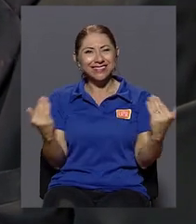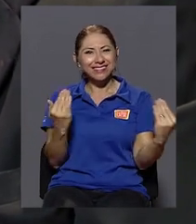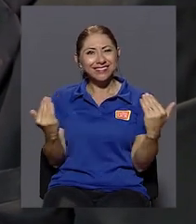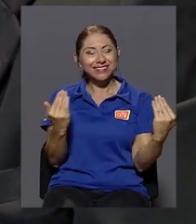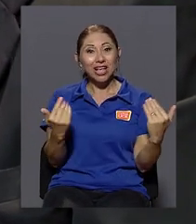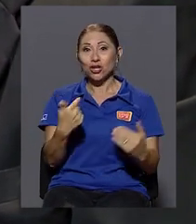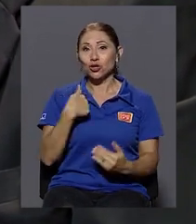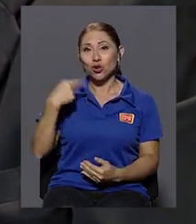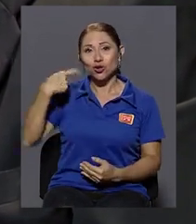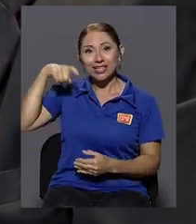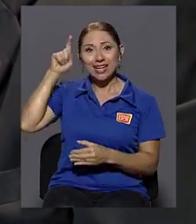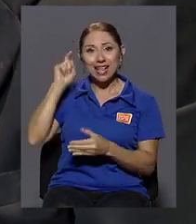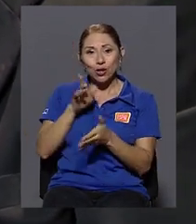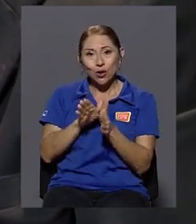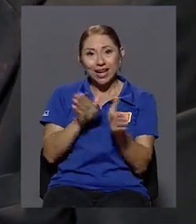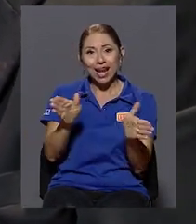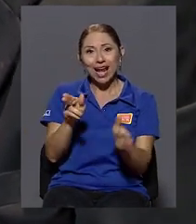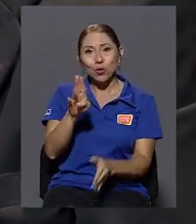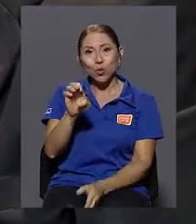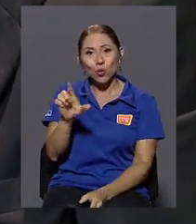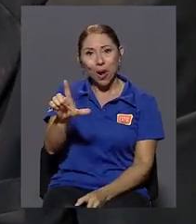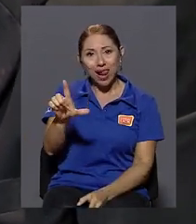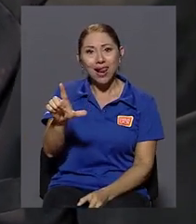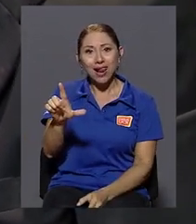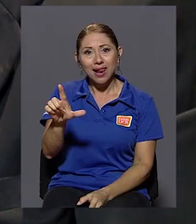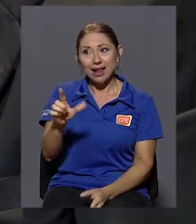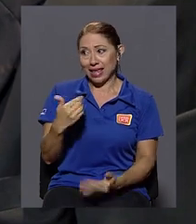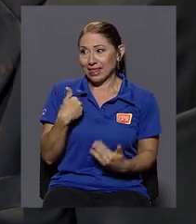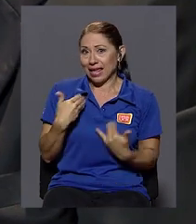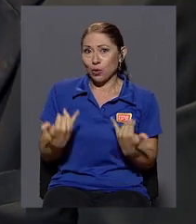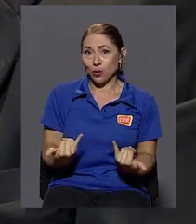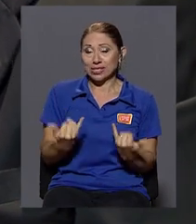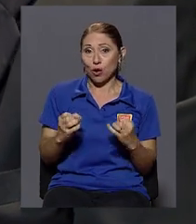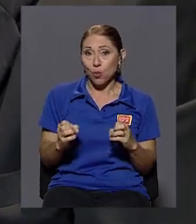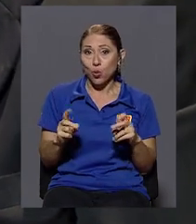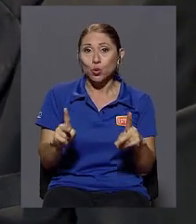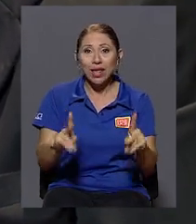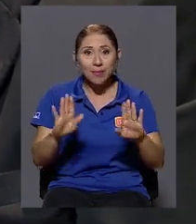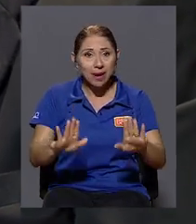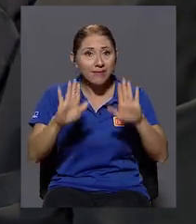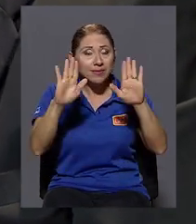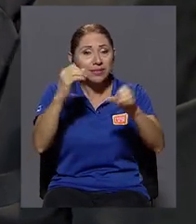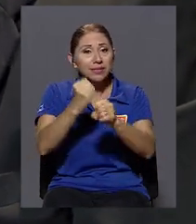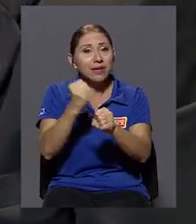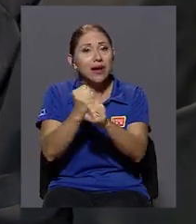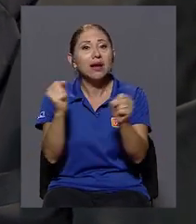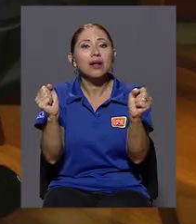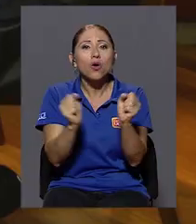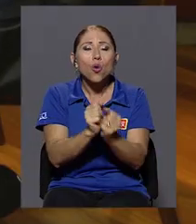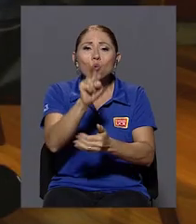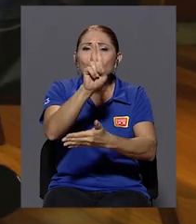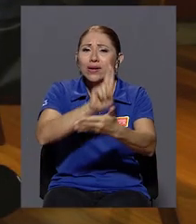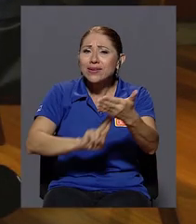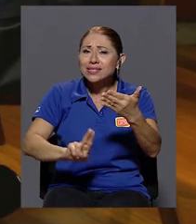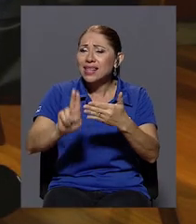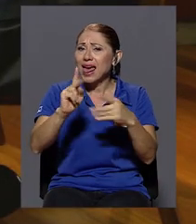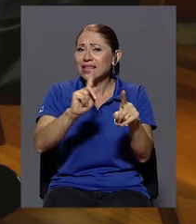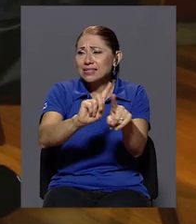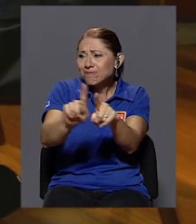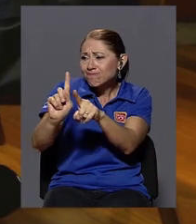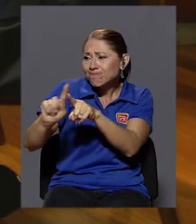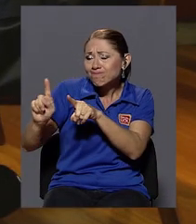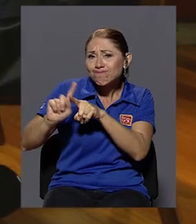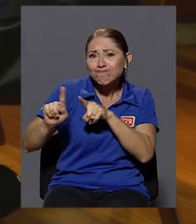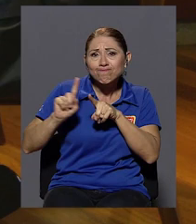como secretario general de la UDUAL, que tengo esta oportunidad maravillosa de trabajar con universidades de muy